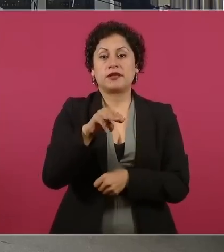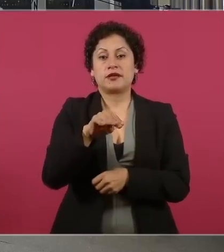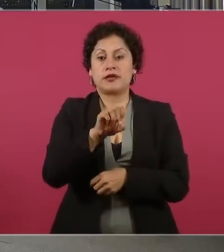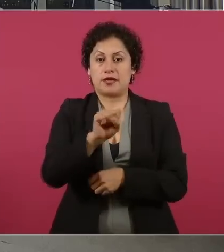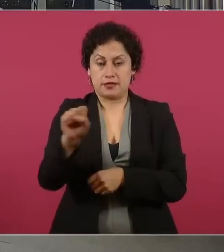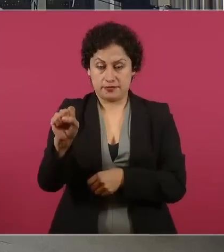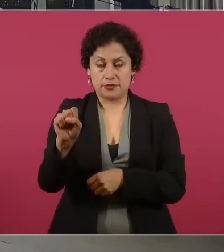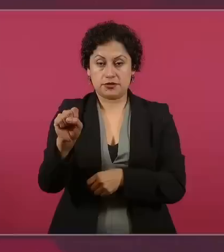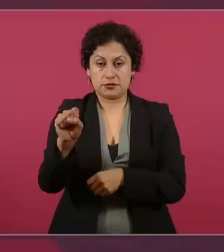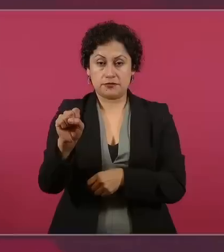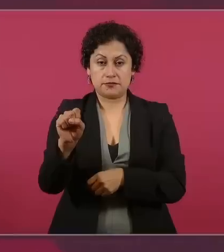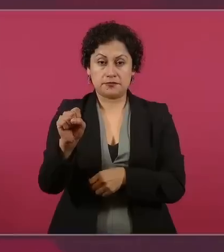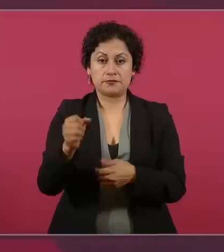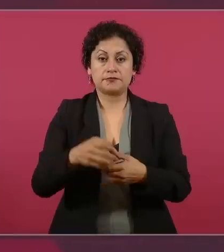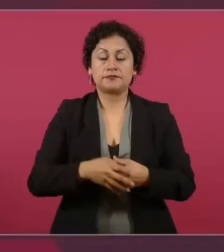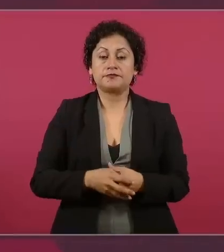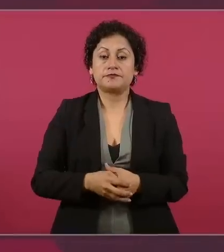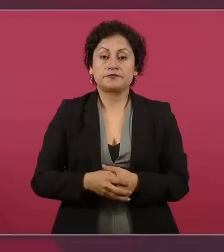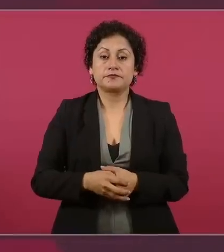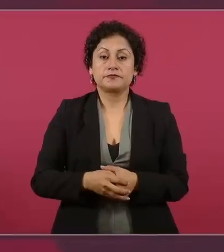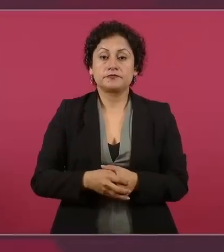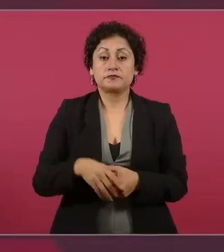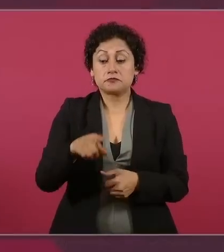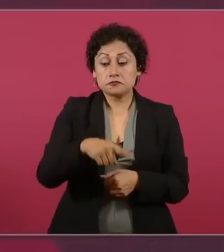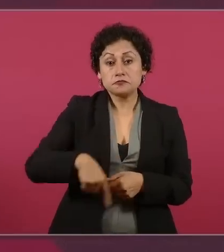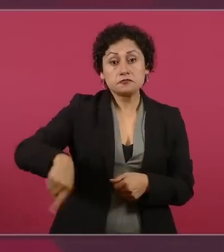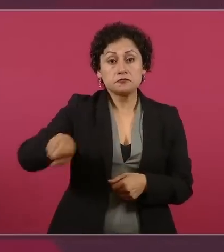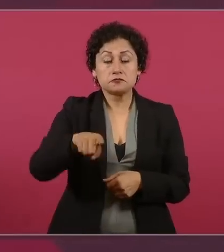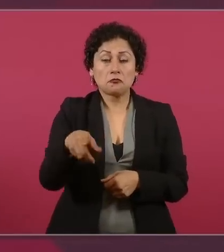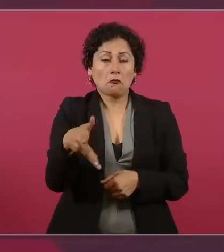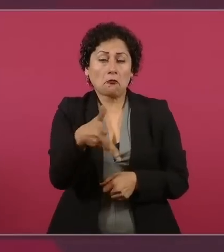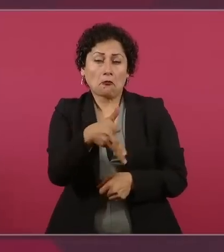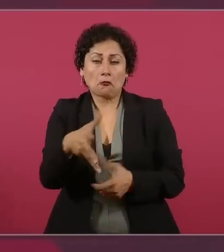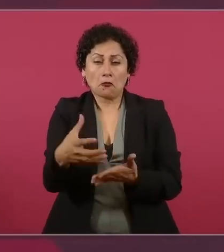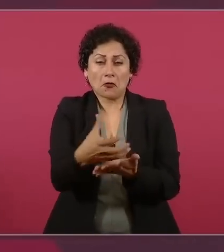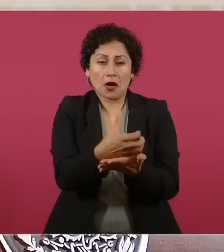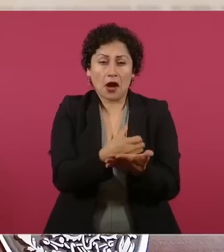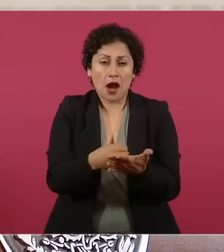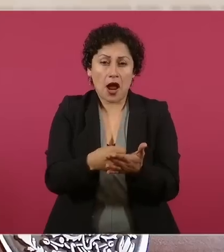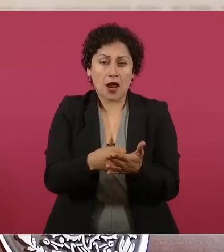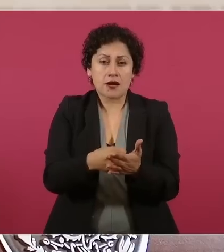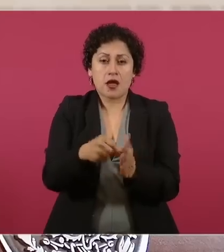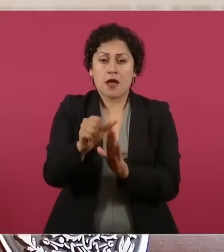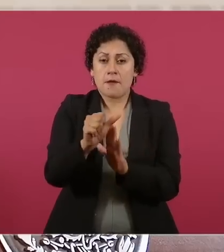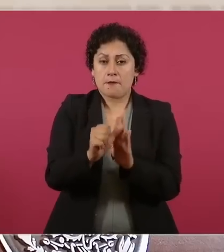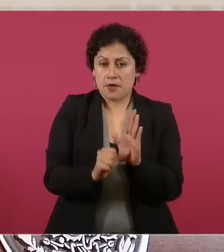con un promedio de ingresos mensuales, de ingreso mensual